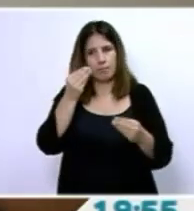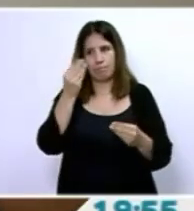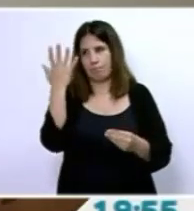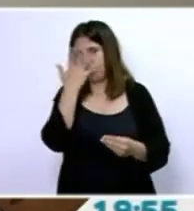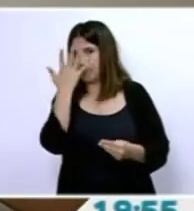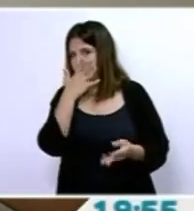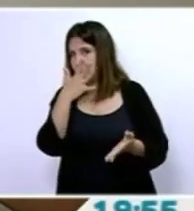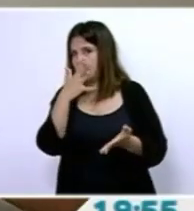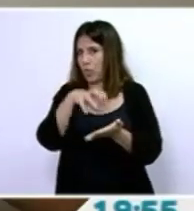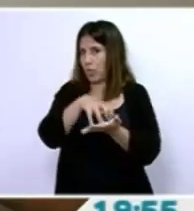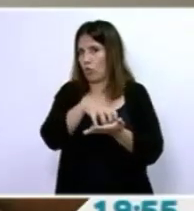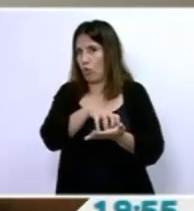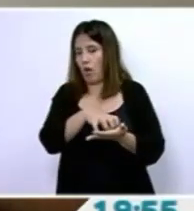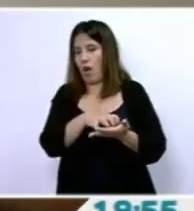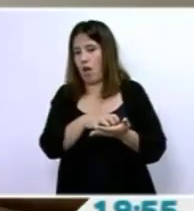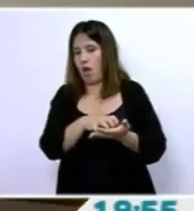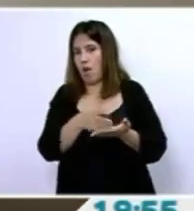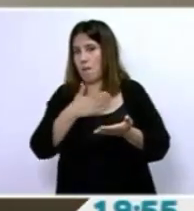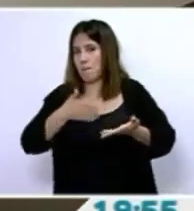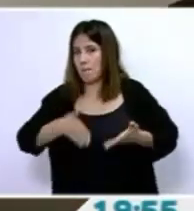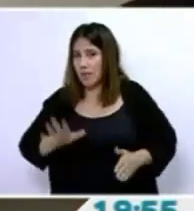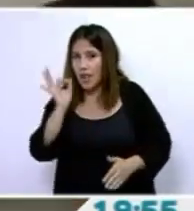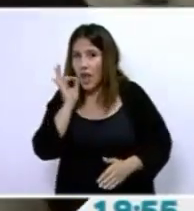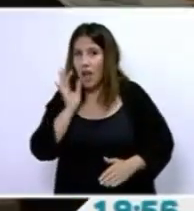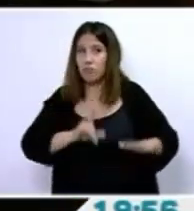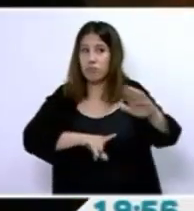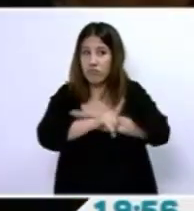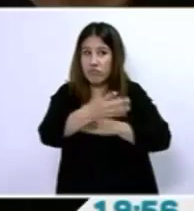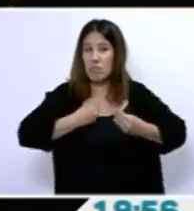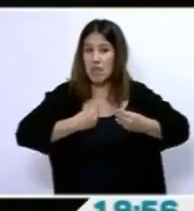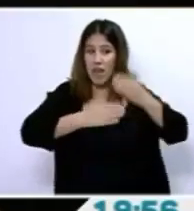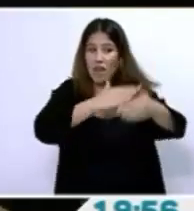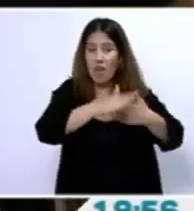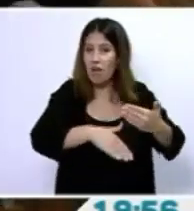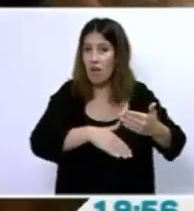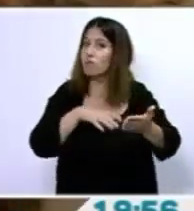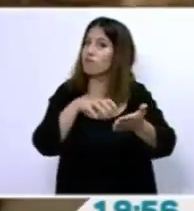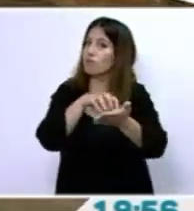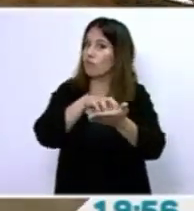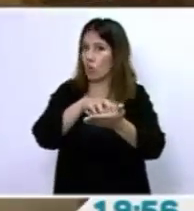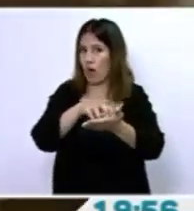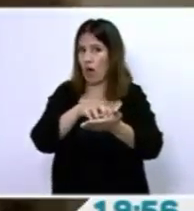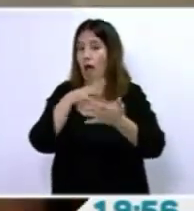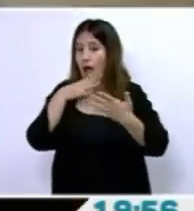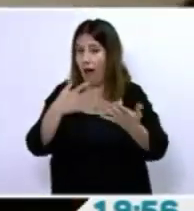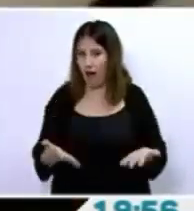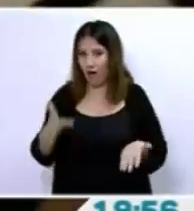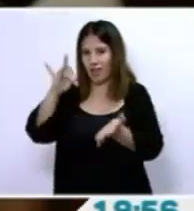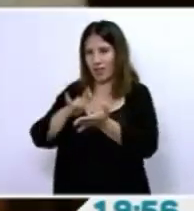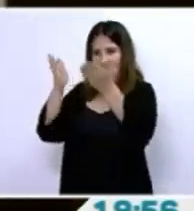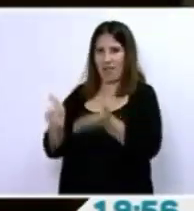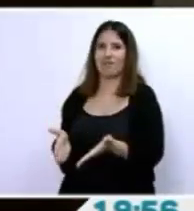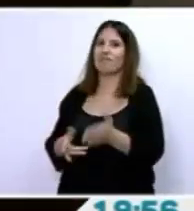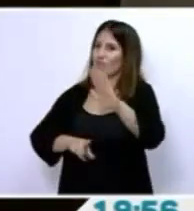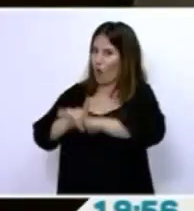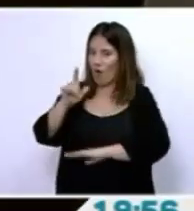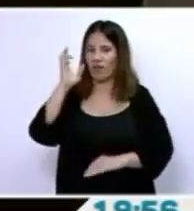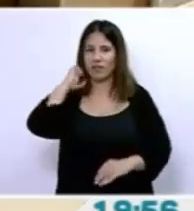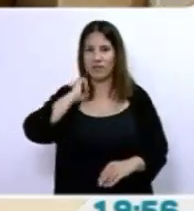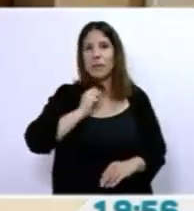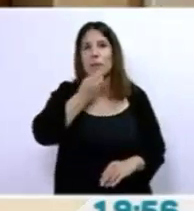creyó que mi hija estuviese a día de hoy, que ha hecho un año, como está. ¿Cómo os la habéis apañado durante este